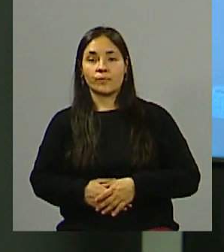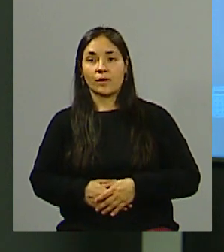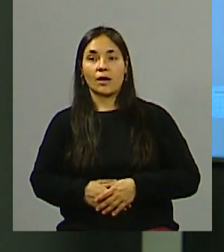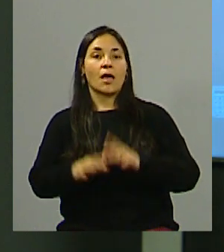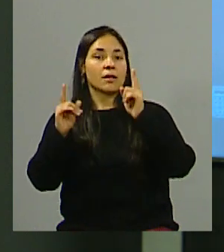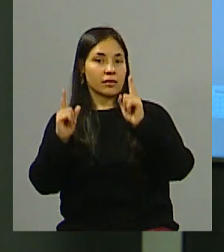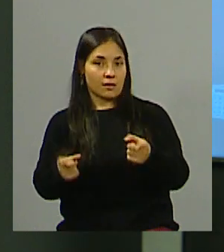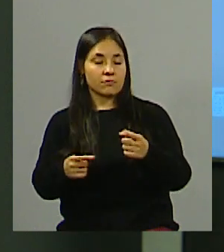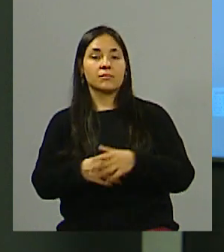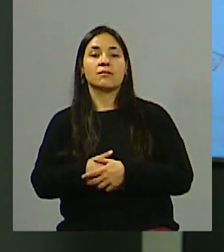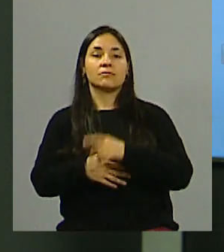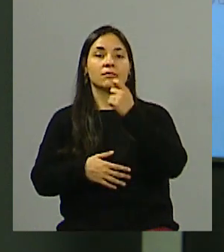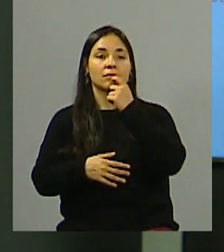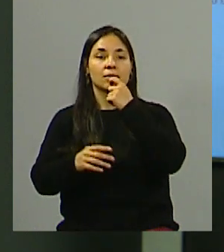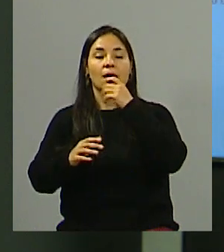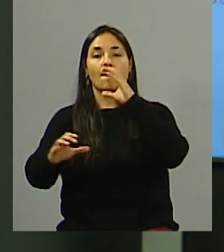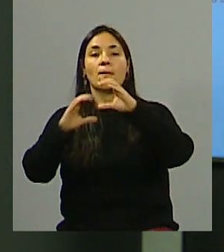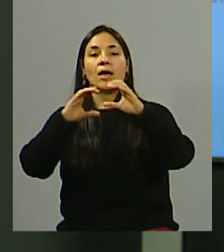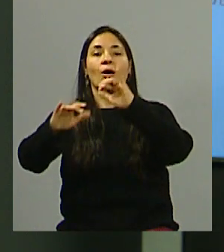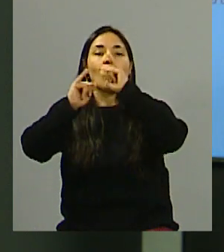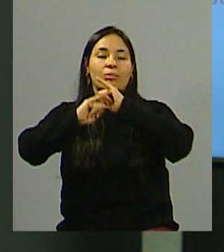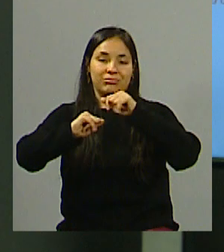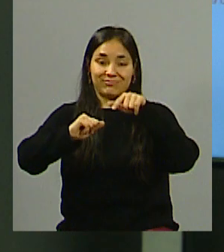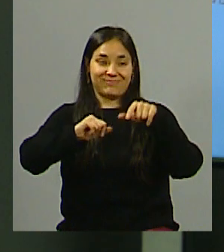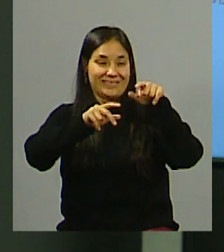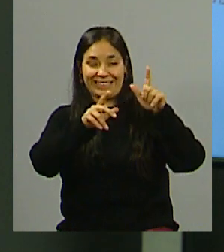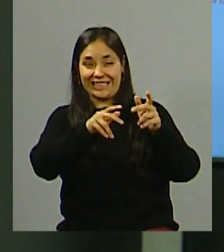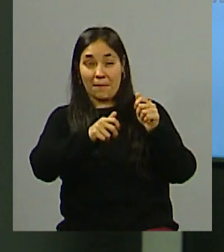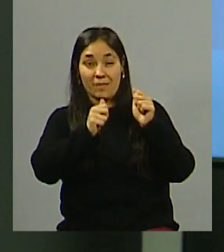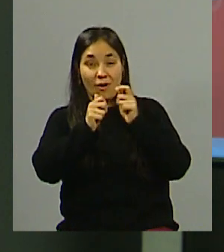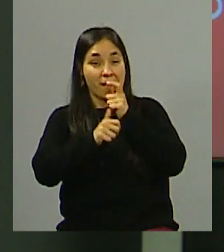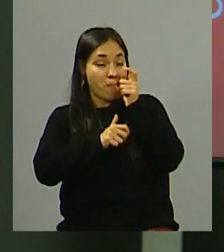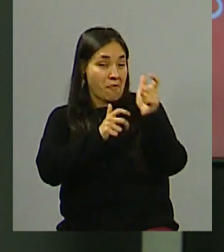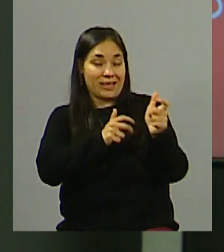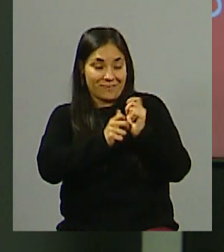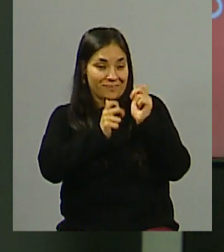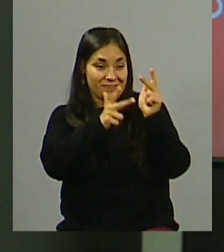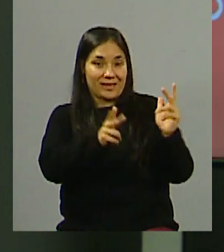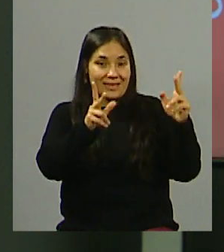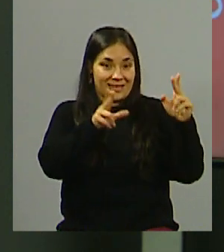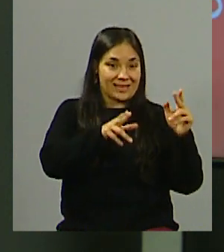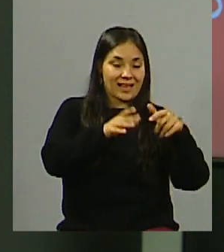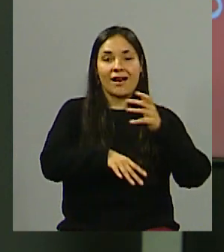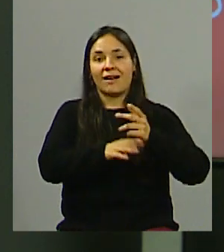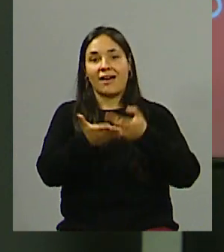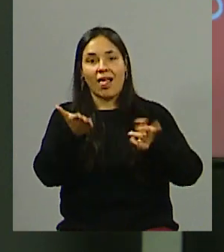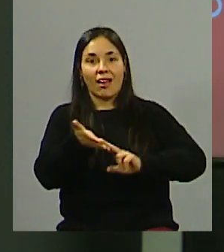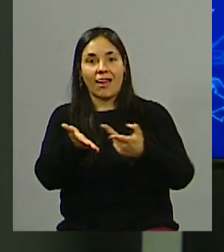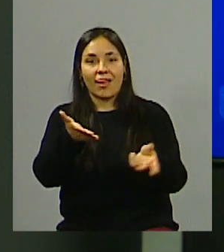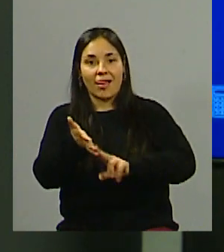aparte, después apoyado por los medios que lo repetimos hasta el cansancio, creo que terminó